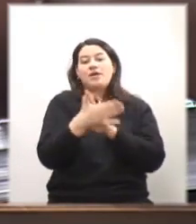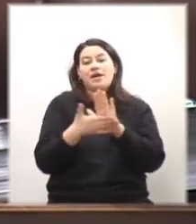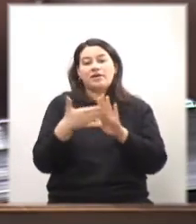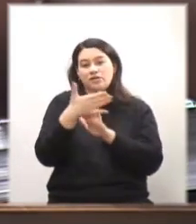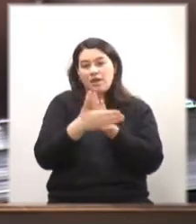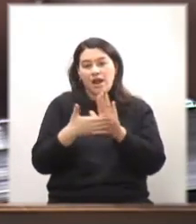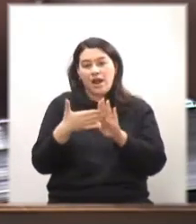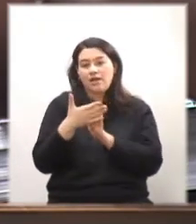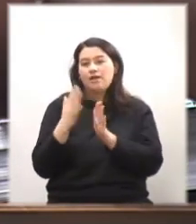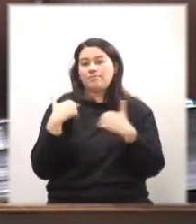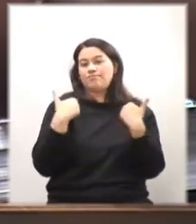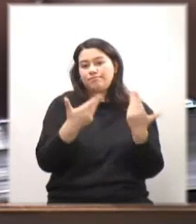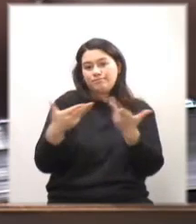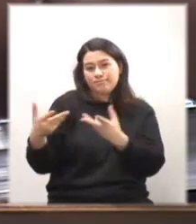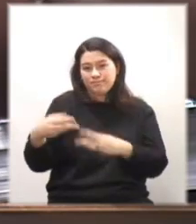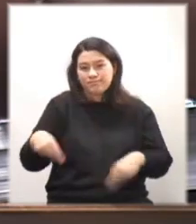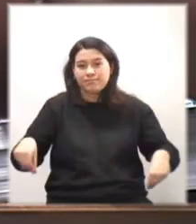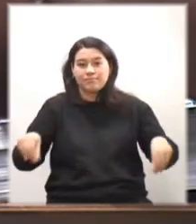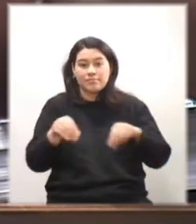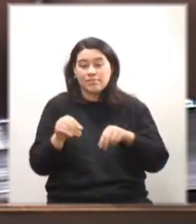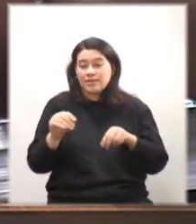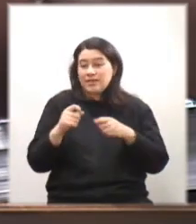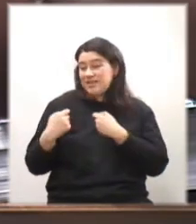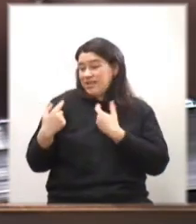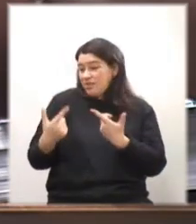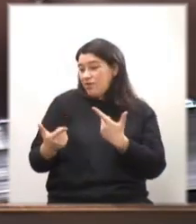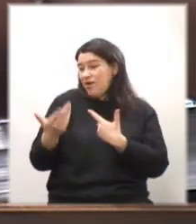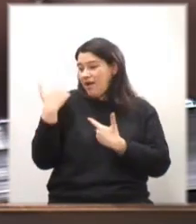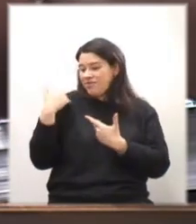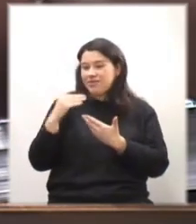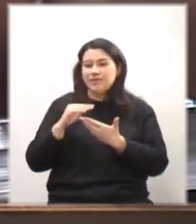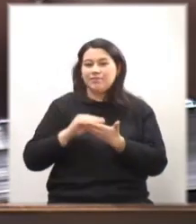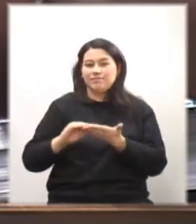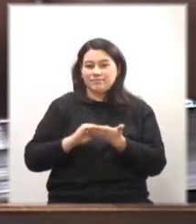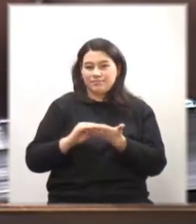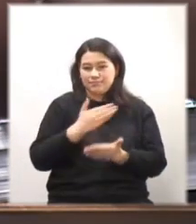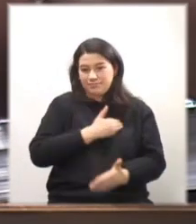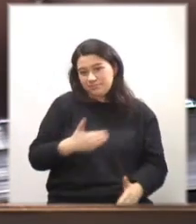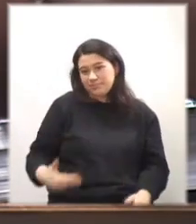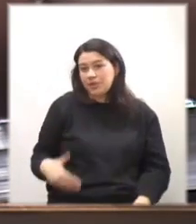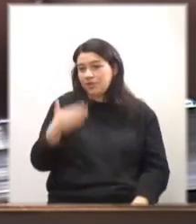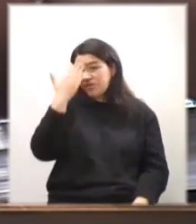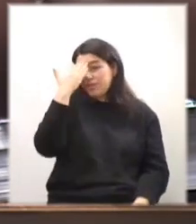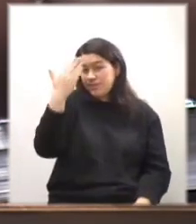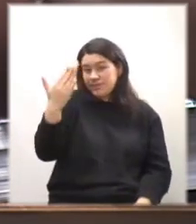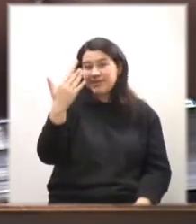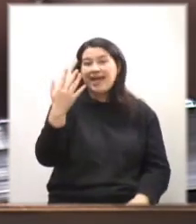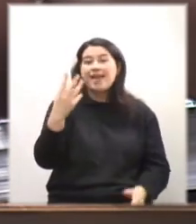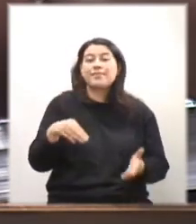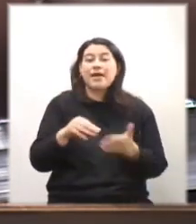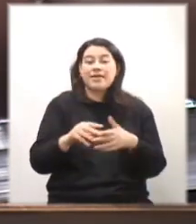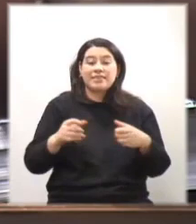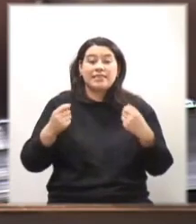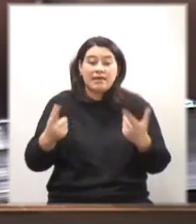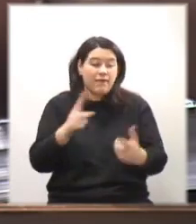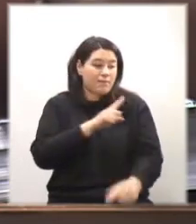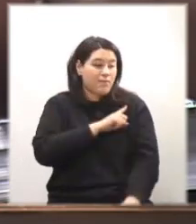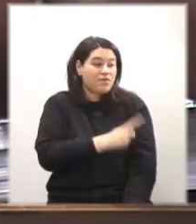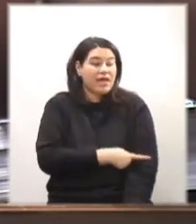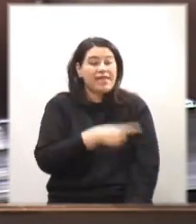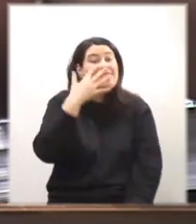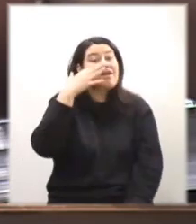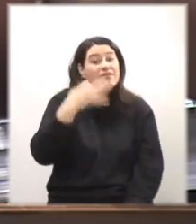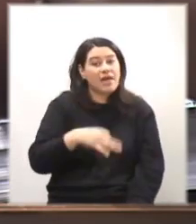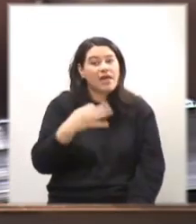Nacional de Colonización, la cual se había otorgado durante las administraciones frente amplistas y que le daban la potestad real